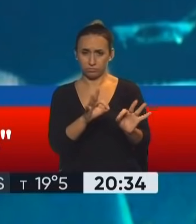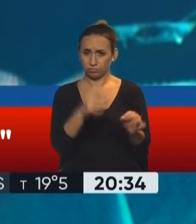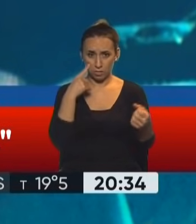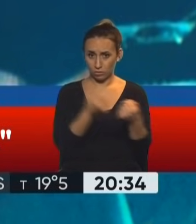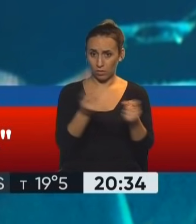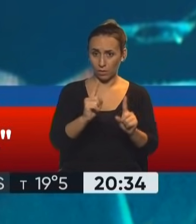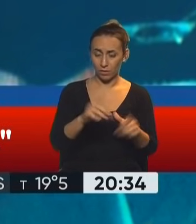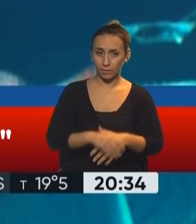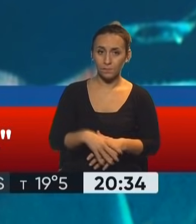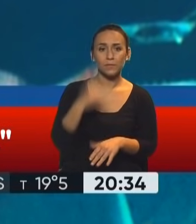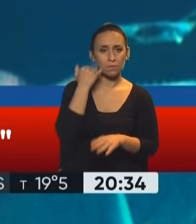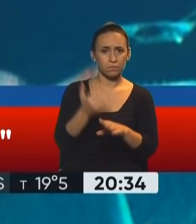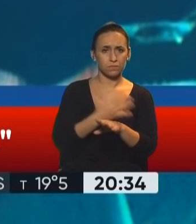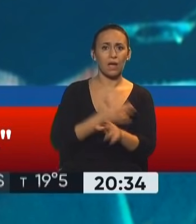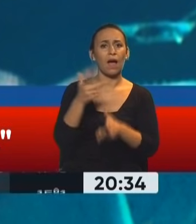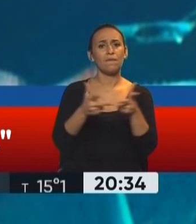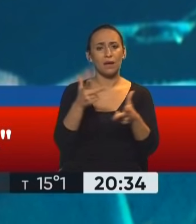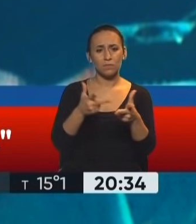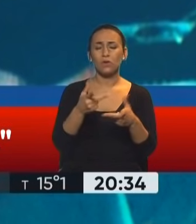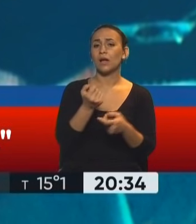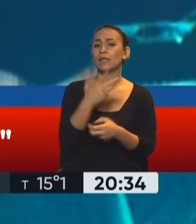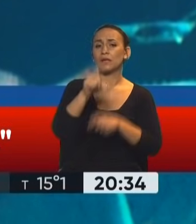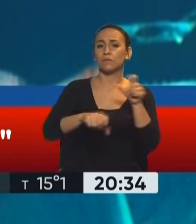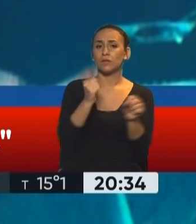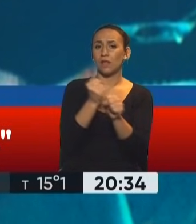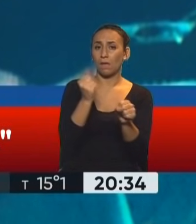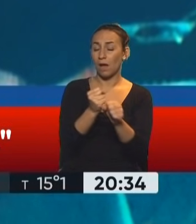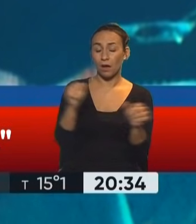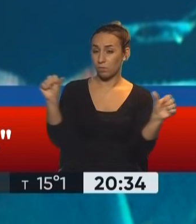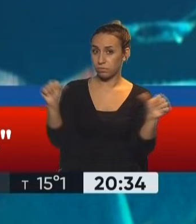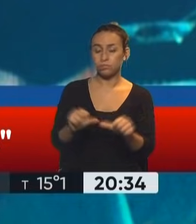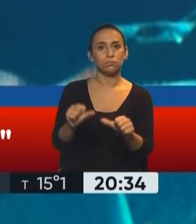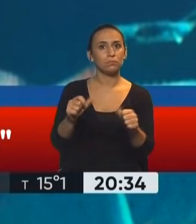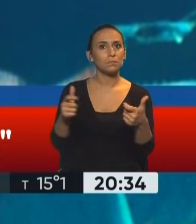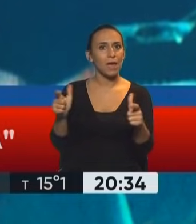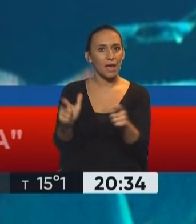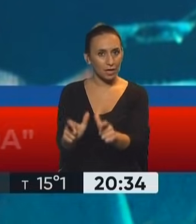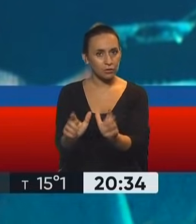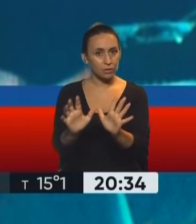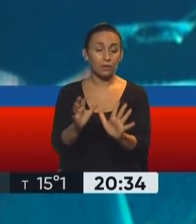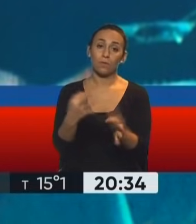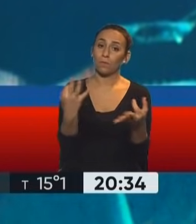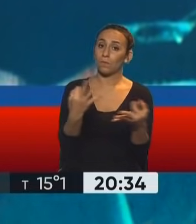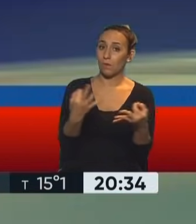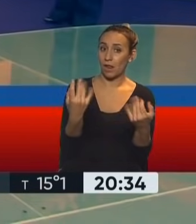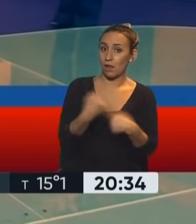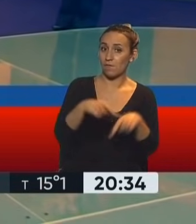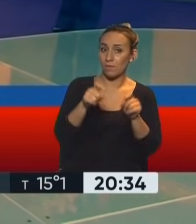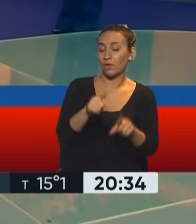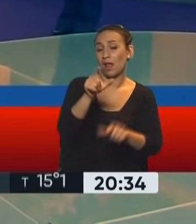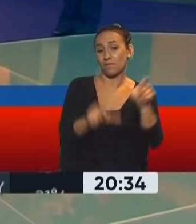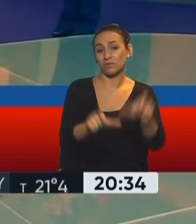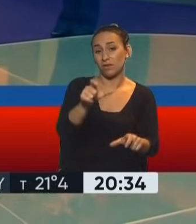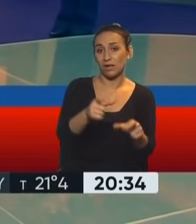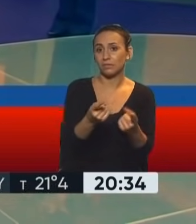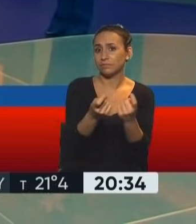Hablábamos de que bajó la tasa de desempleo y es una buena noticia para el que está del otro lado, que lo más importante que tiene es el trabajo, claro, ¿no? La